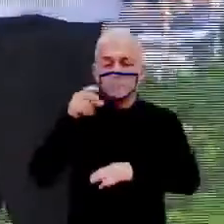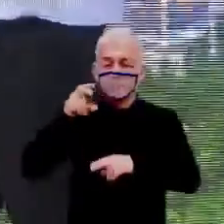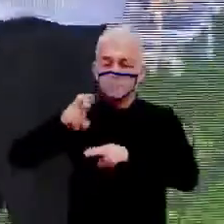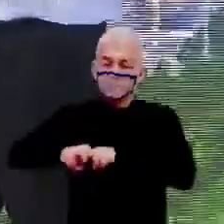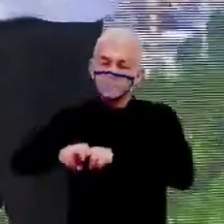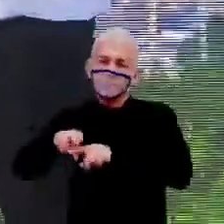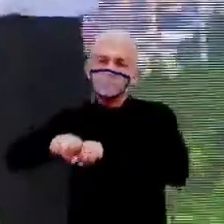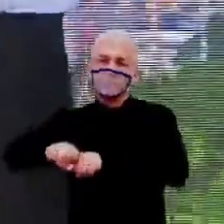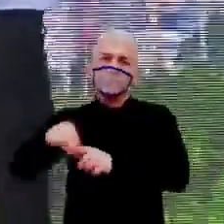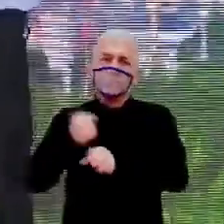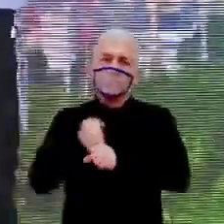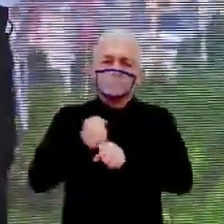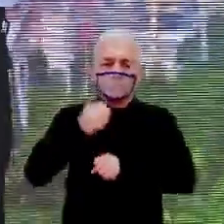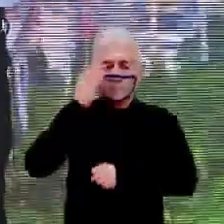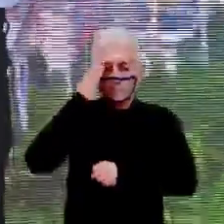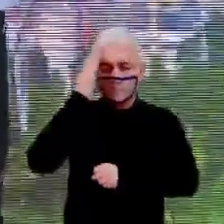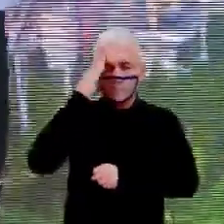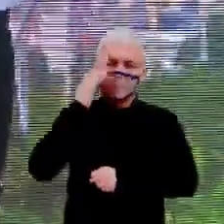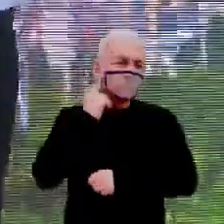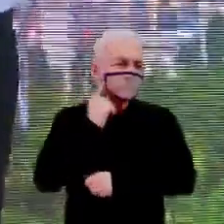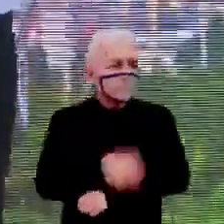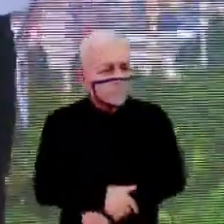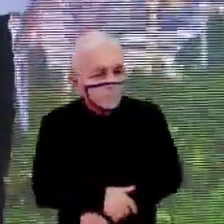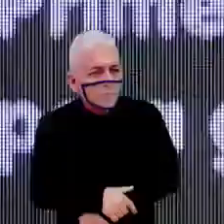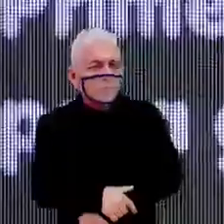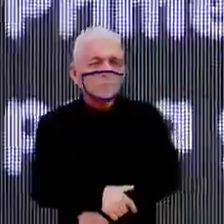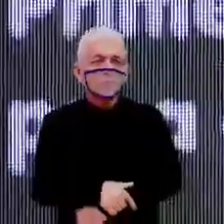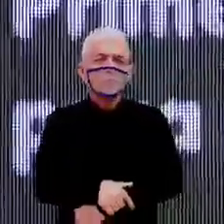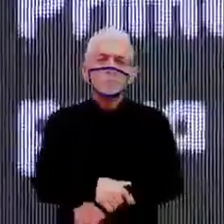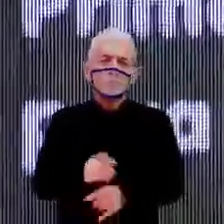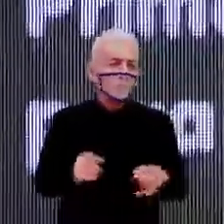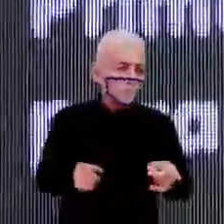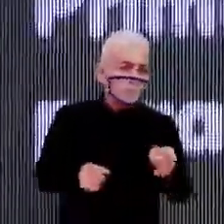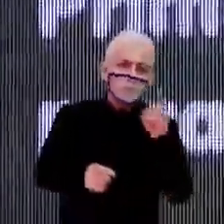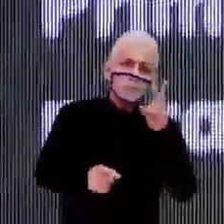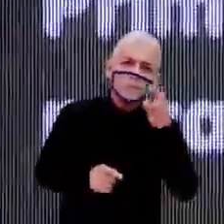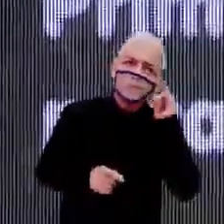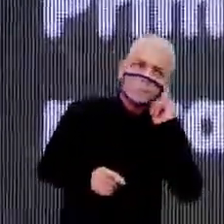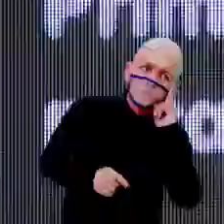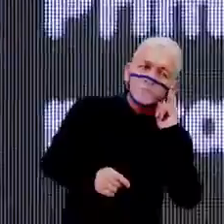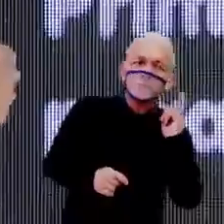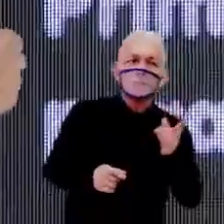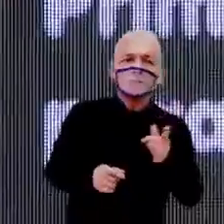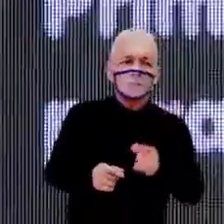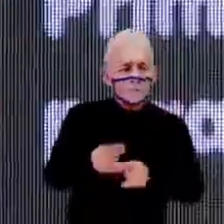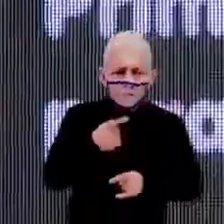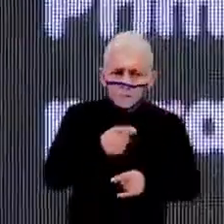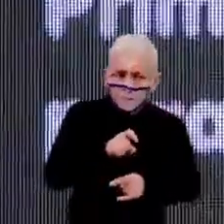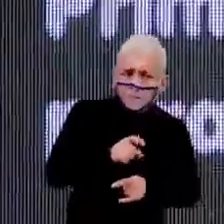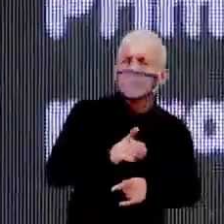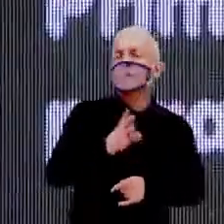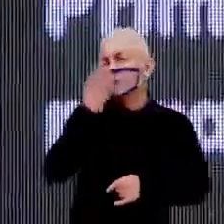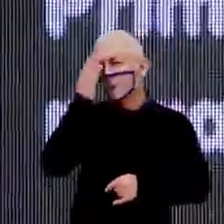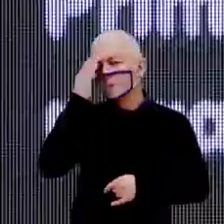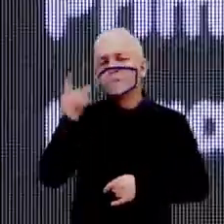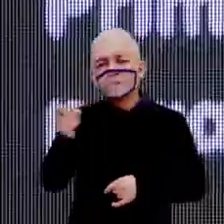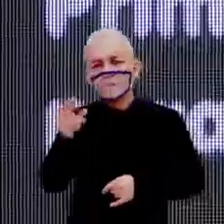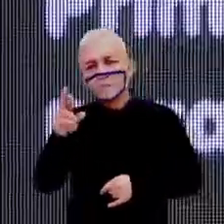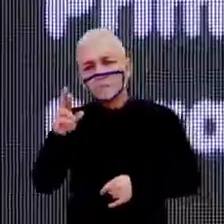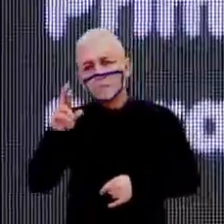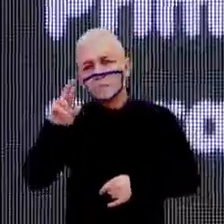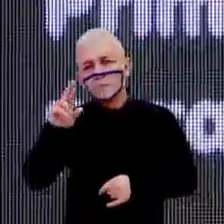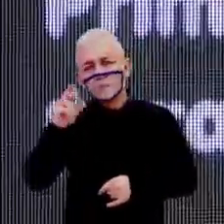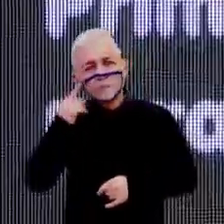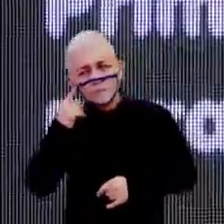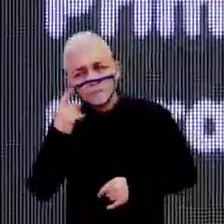esa entidad, porque él sabe escuchar, así como Rafa, y crea con la comunidad lo que la comunidad necesita. Y todas las